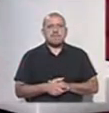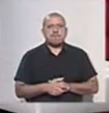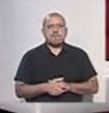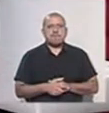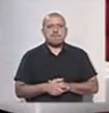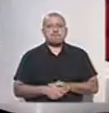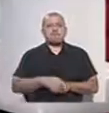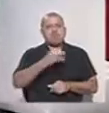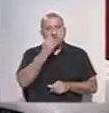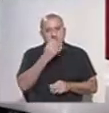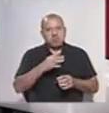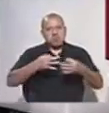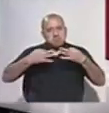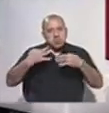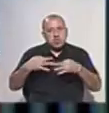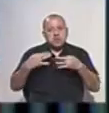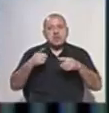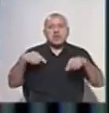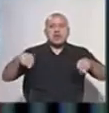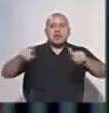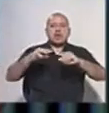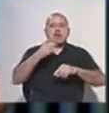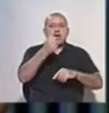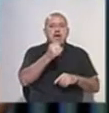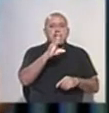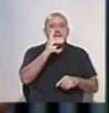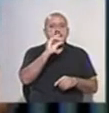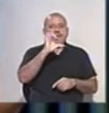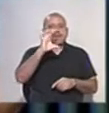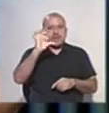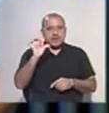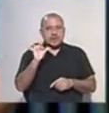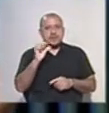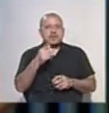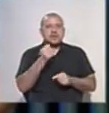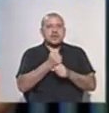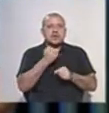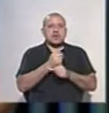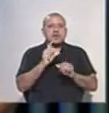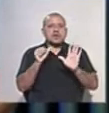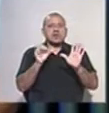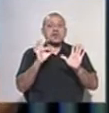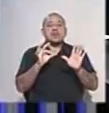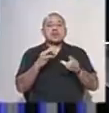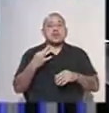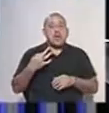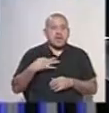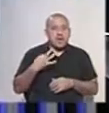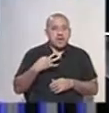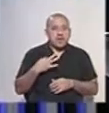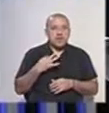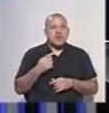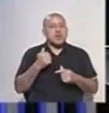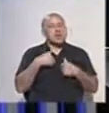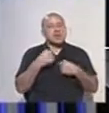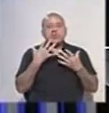Bueno, ahí estaba el trabajo que viene haciendo ADES de forma voluntaria desde hace ya más de 60 años, ¿no? Quiero tener un barco